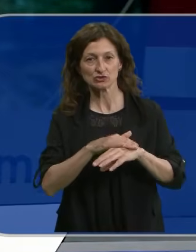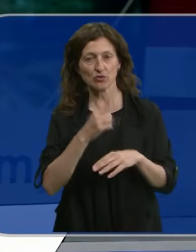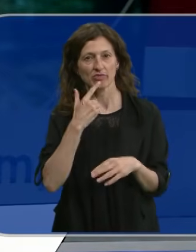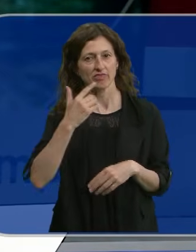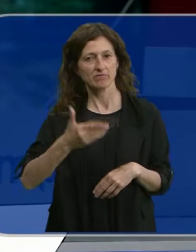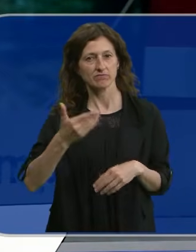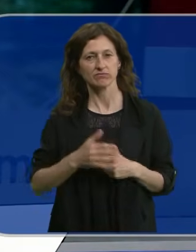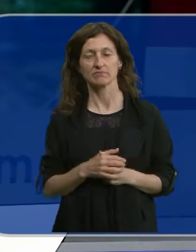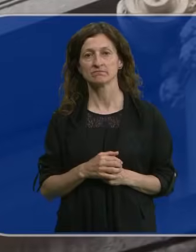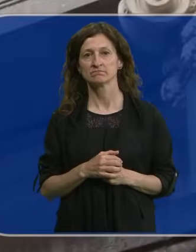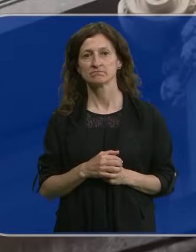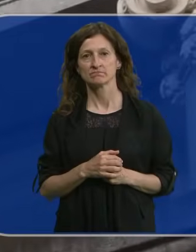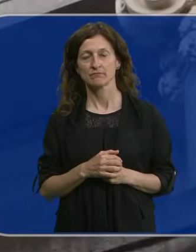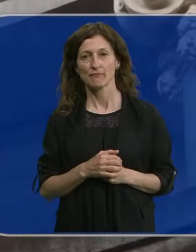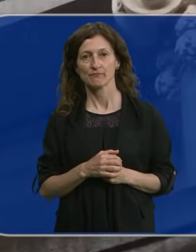era fundamental.